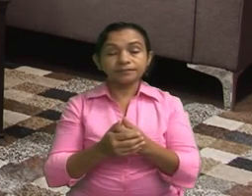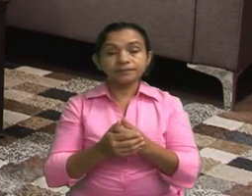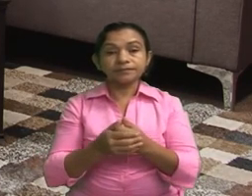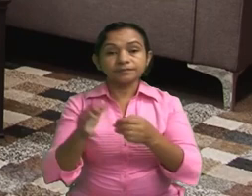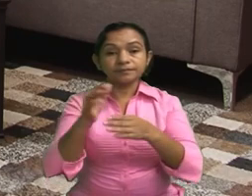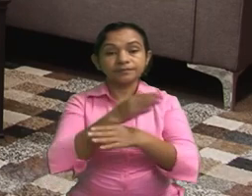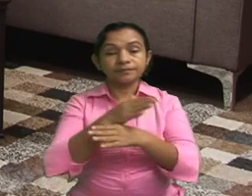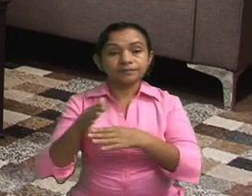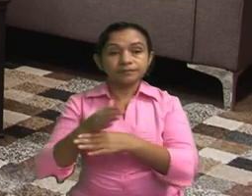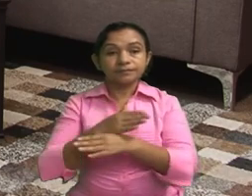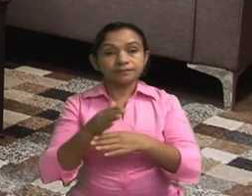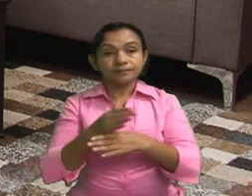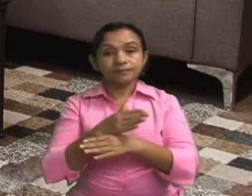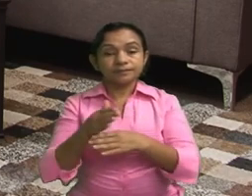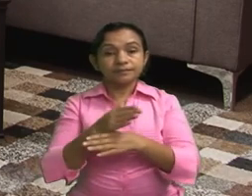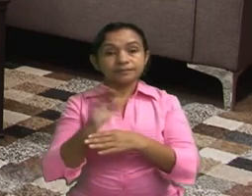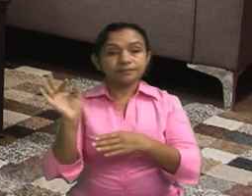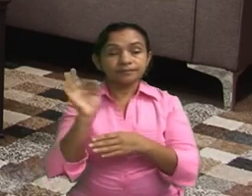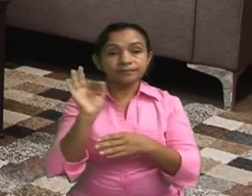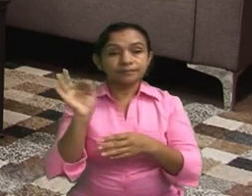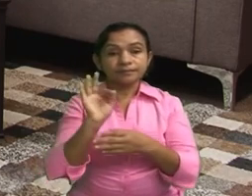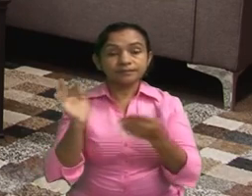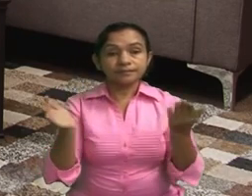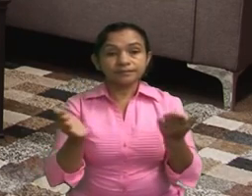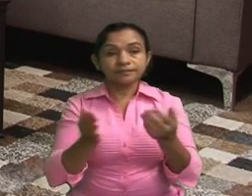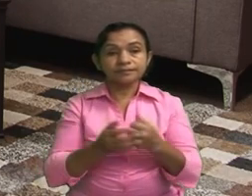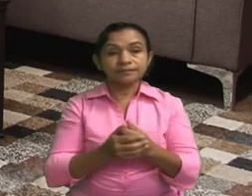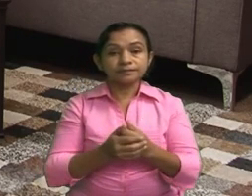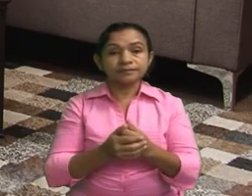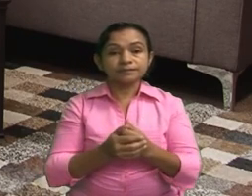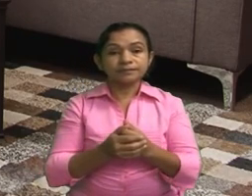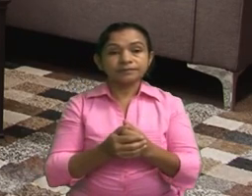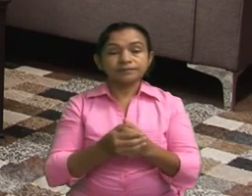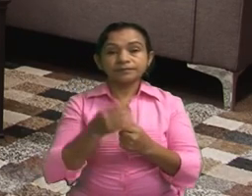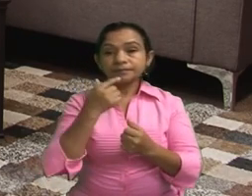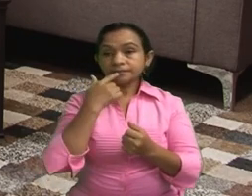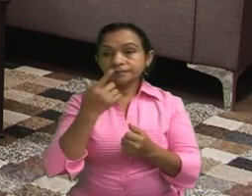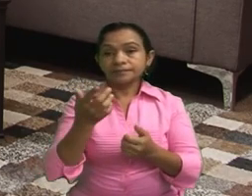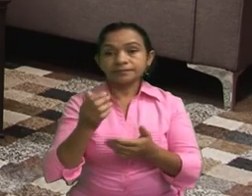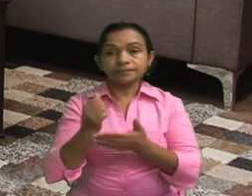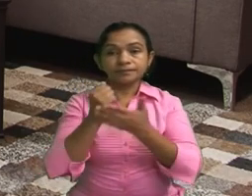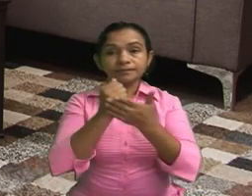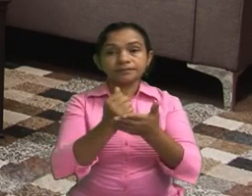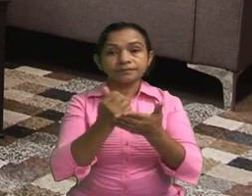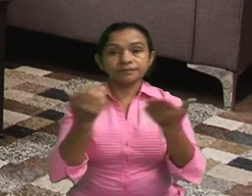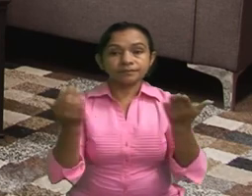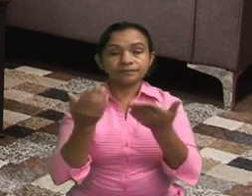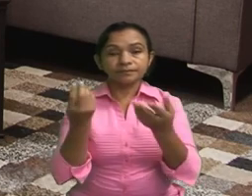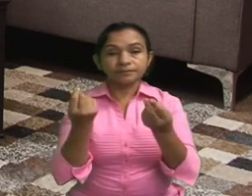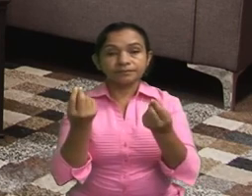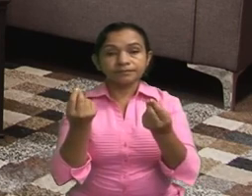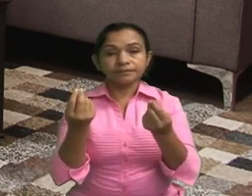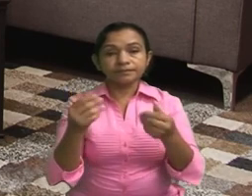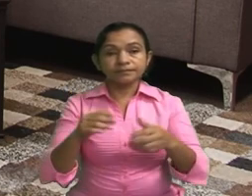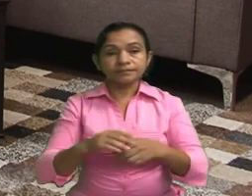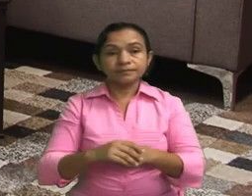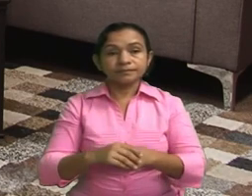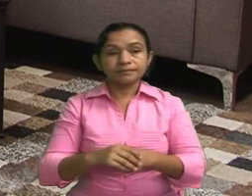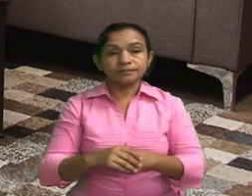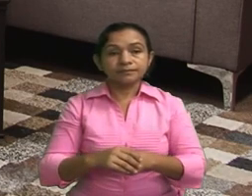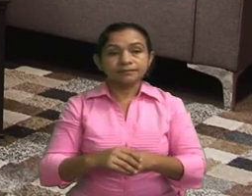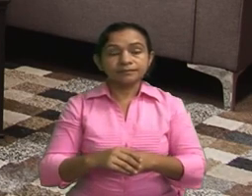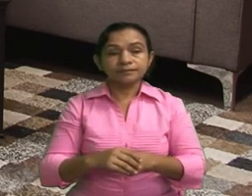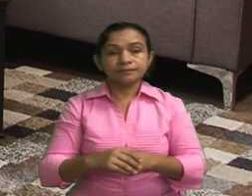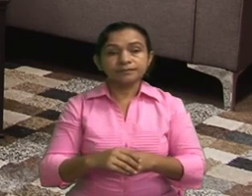distintos sistemas, ¿verdad? Porque también te va a dar alternativas económicas.